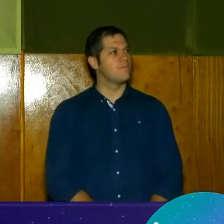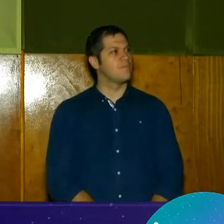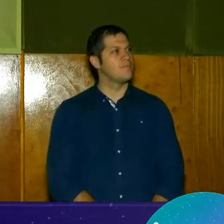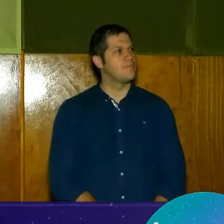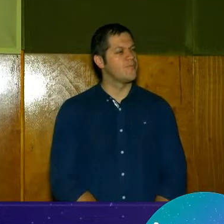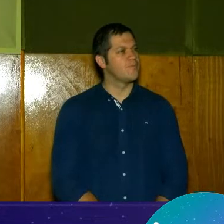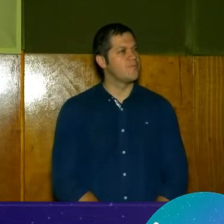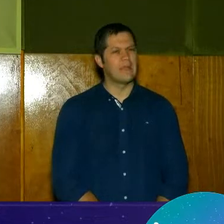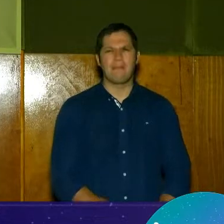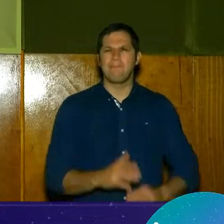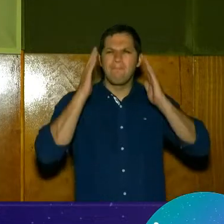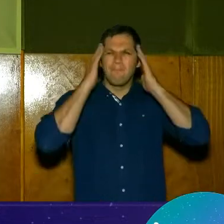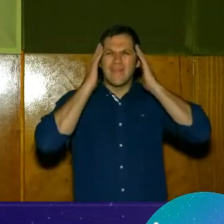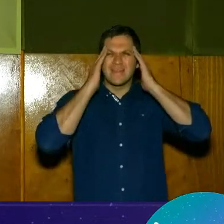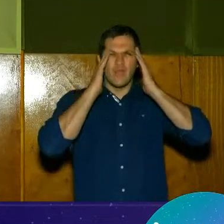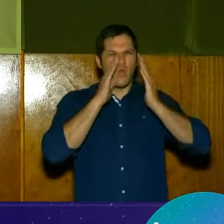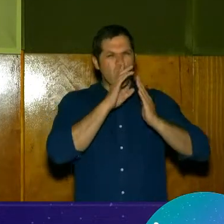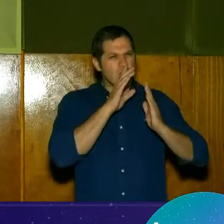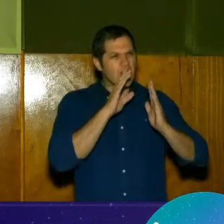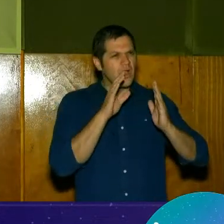no me acuerdo del nombre